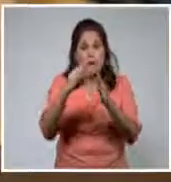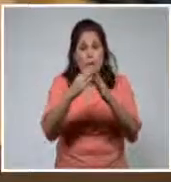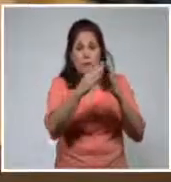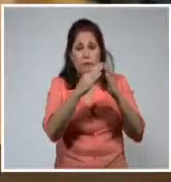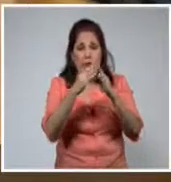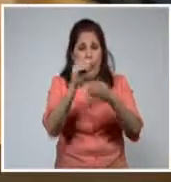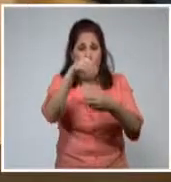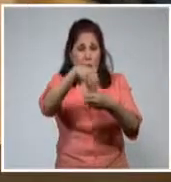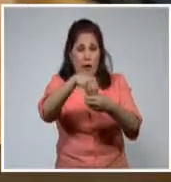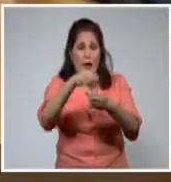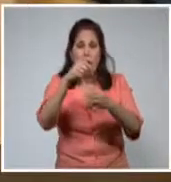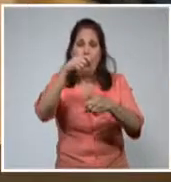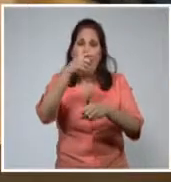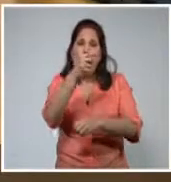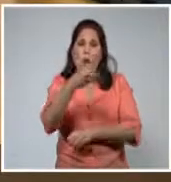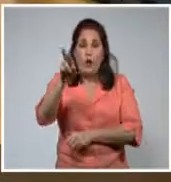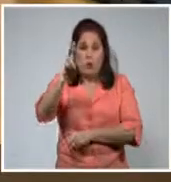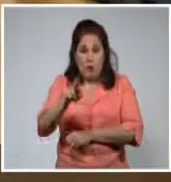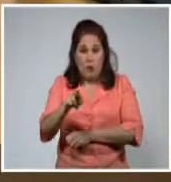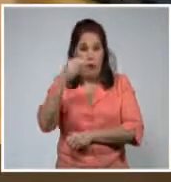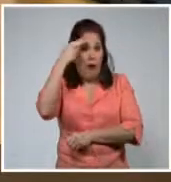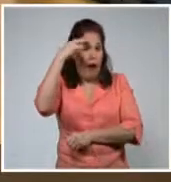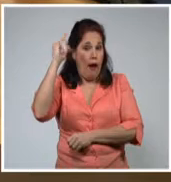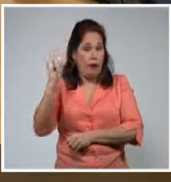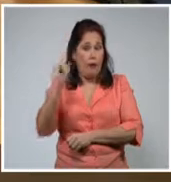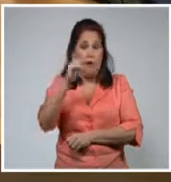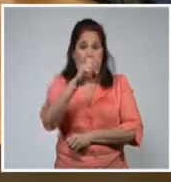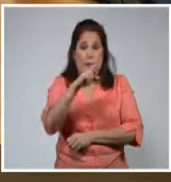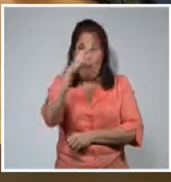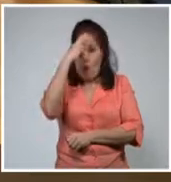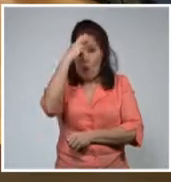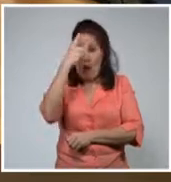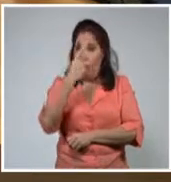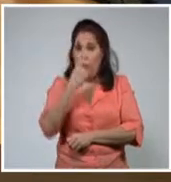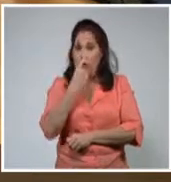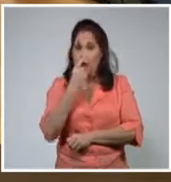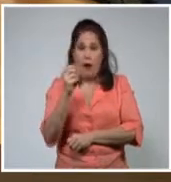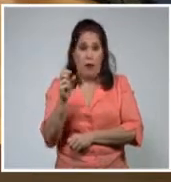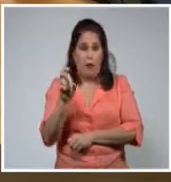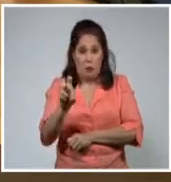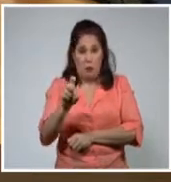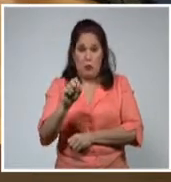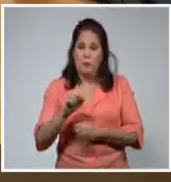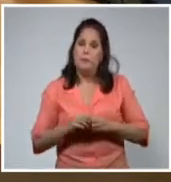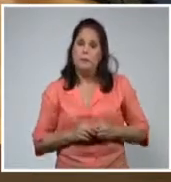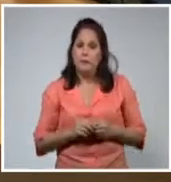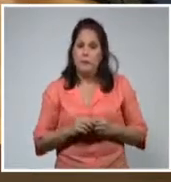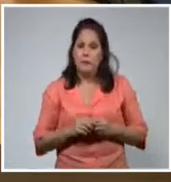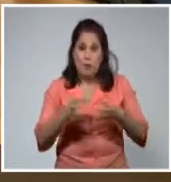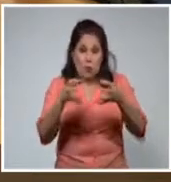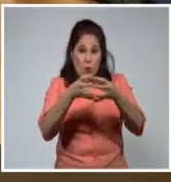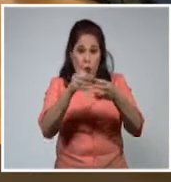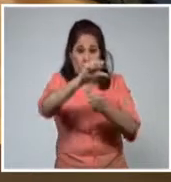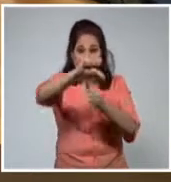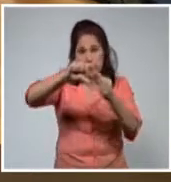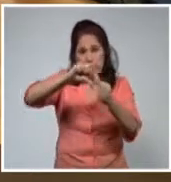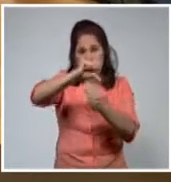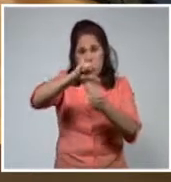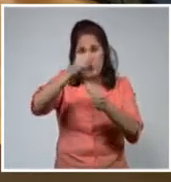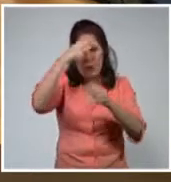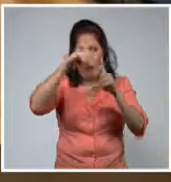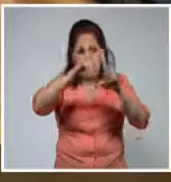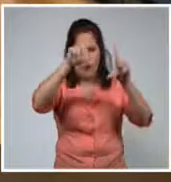precisamente Puerto Rico, Haití y República Dominicana en el caso de estos dos últimos países, bueno, que conforman la isla, se